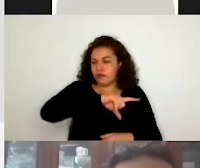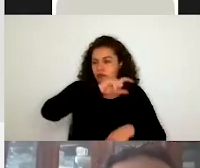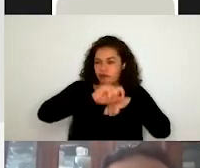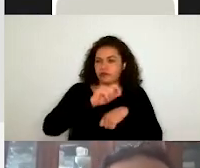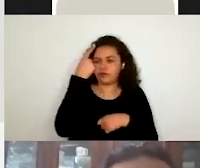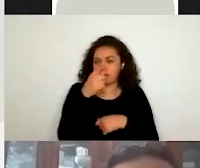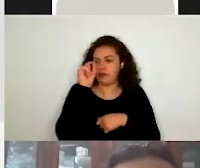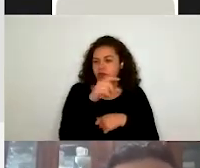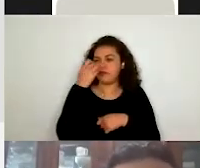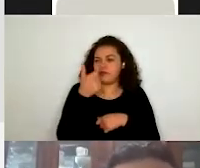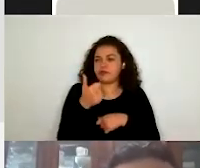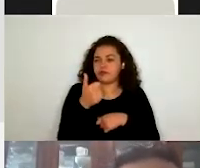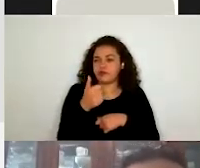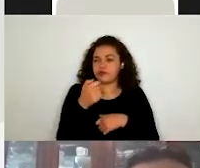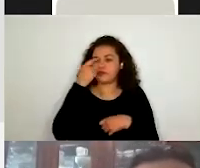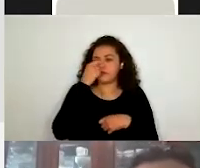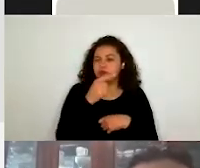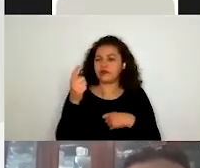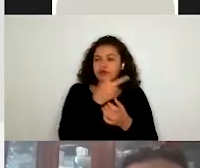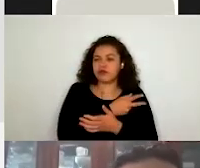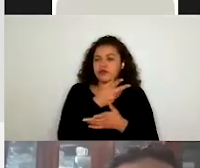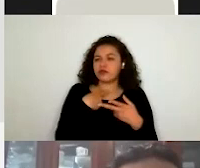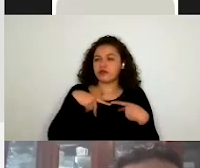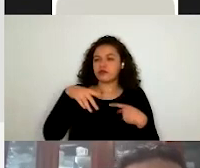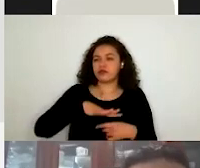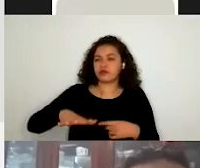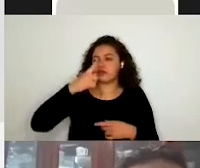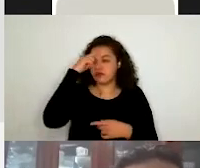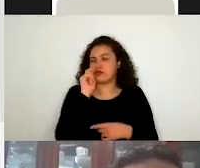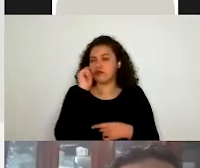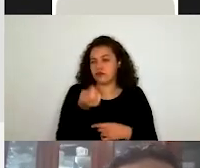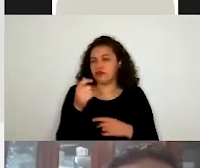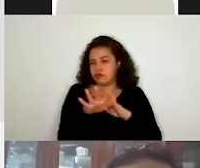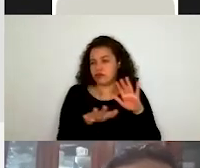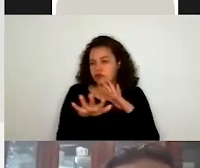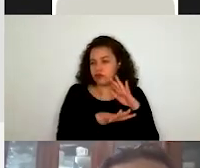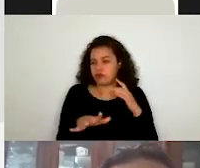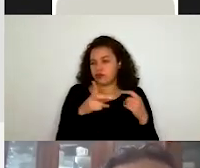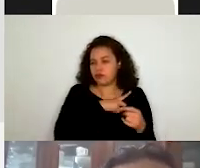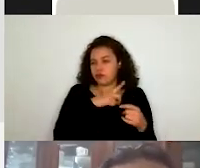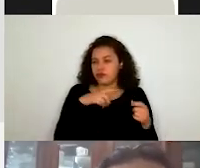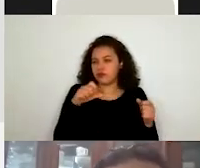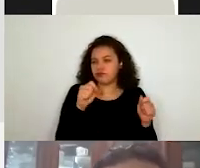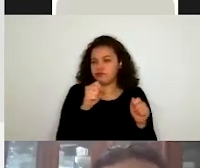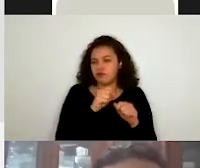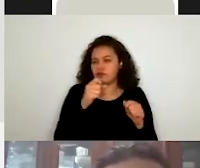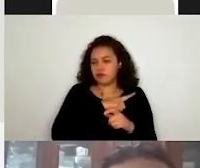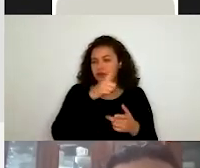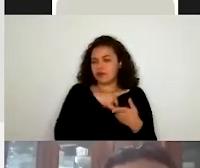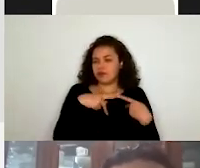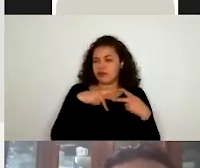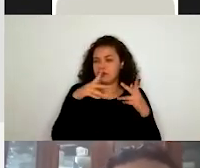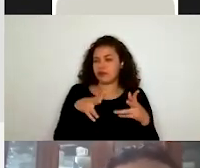6.1.3 que habla de la población. ¿Qué nos dicen los términos de referencia? Se deberá señalar el aforo autorizado cuando se